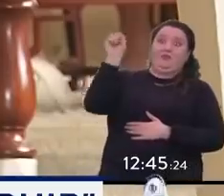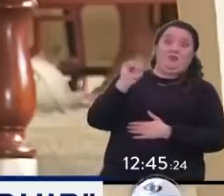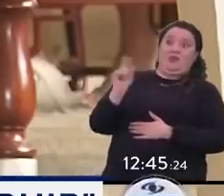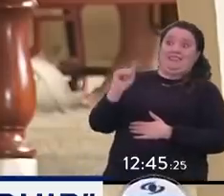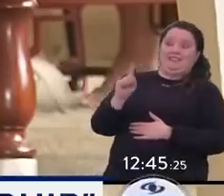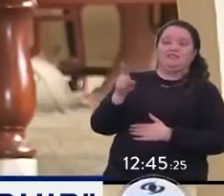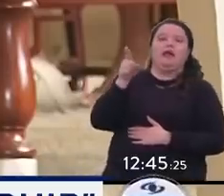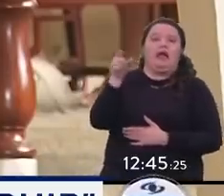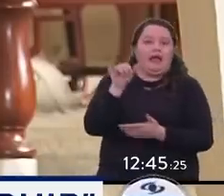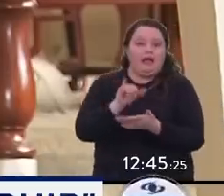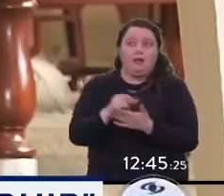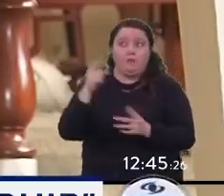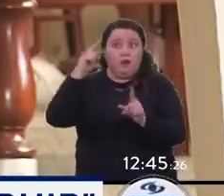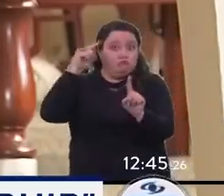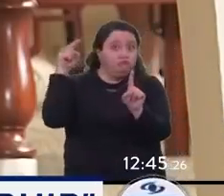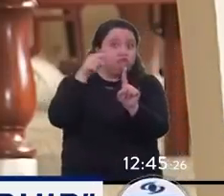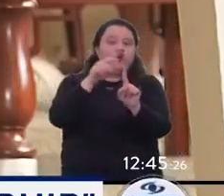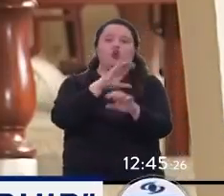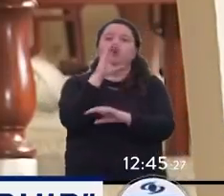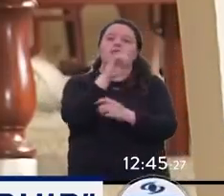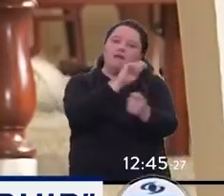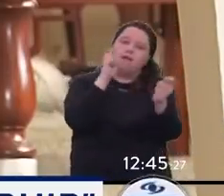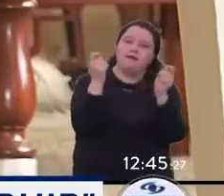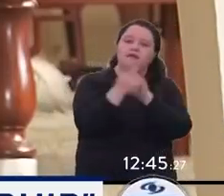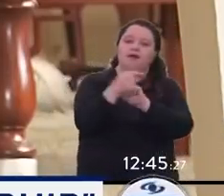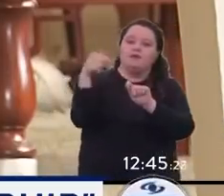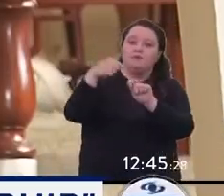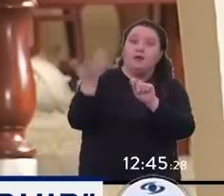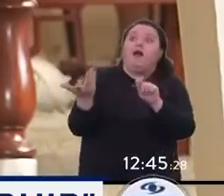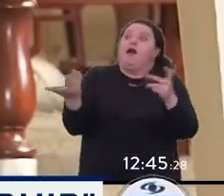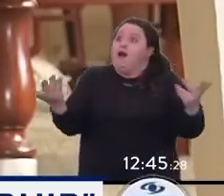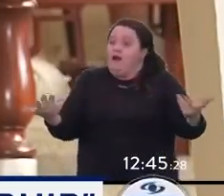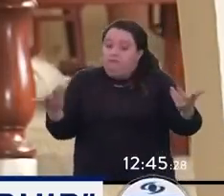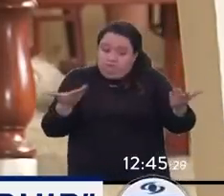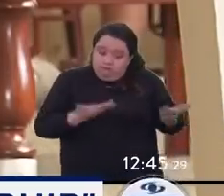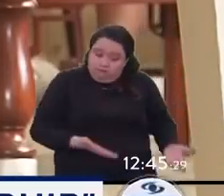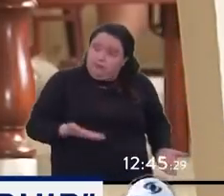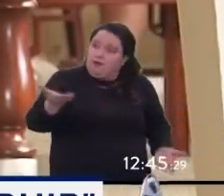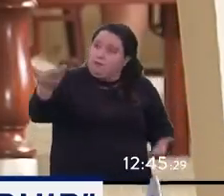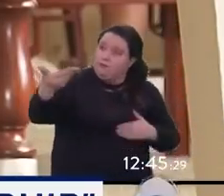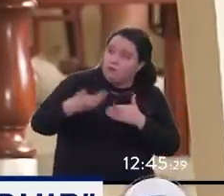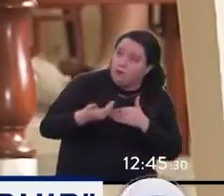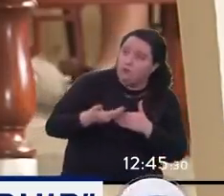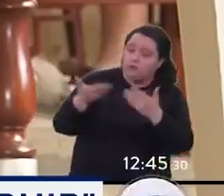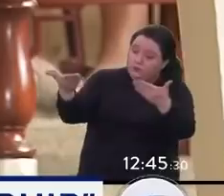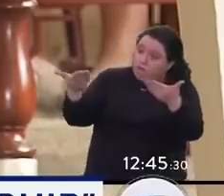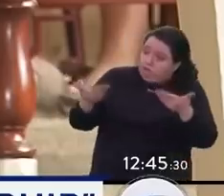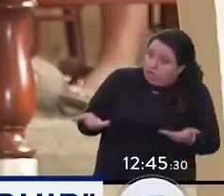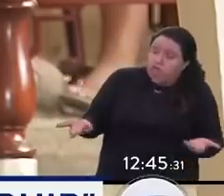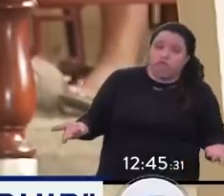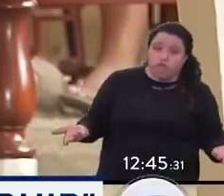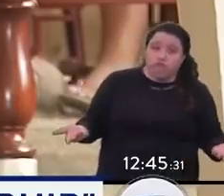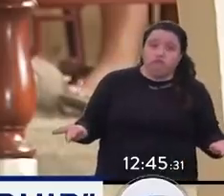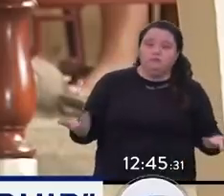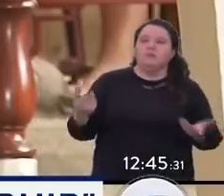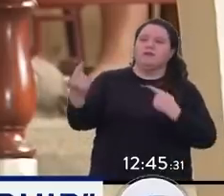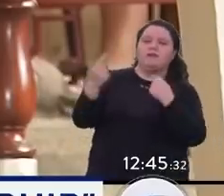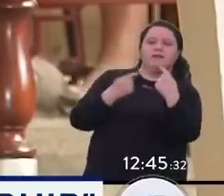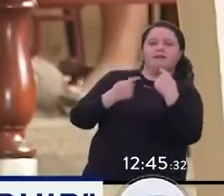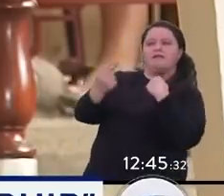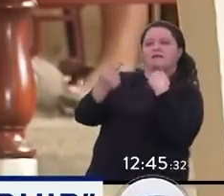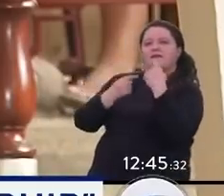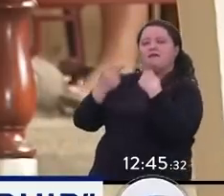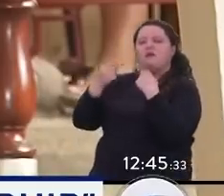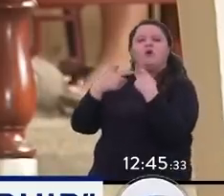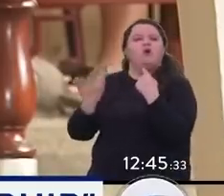también le apostaron por un cambio a este país, así que aquí tendrán cabida sus propuestas, tendremos que dialogar de